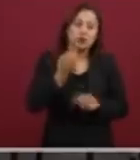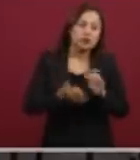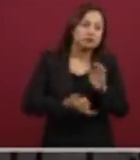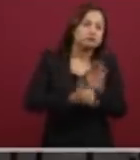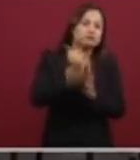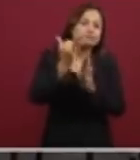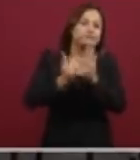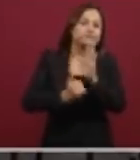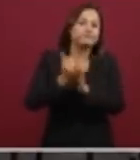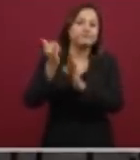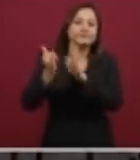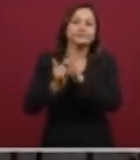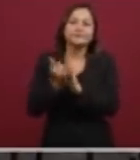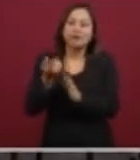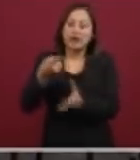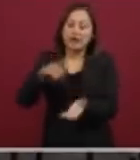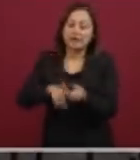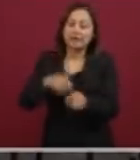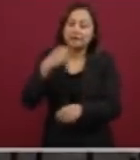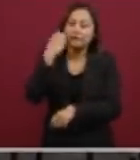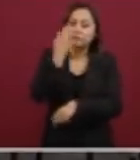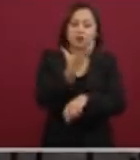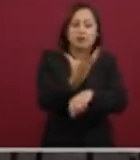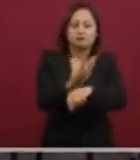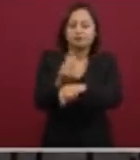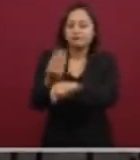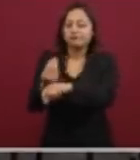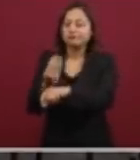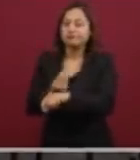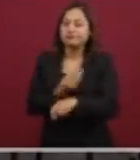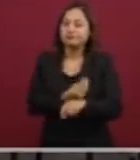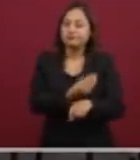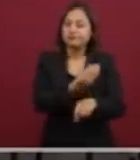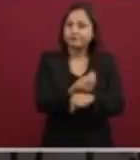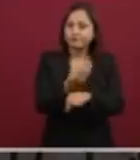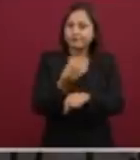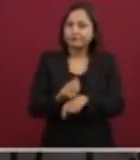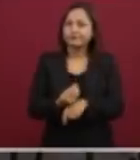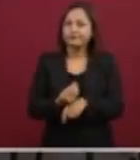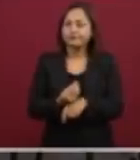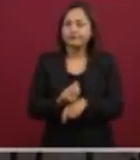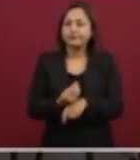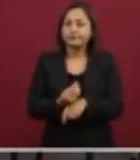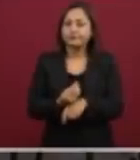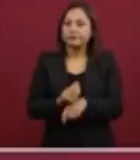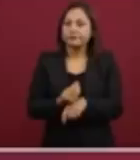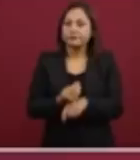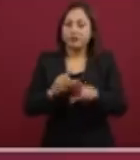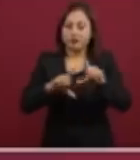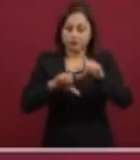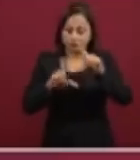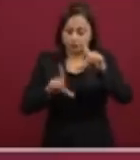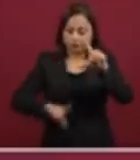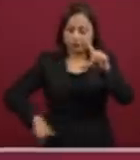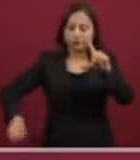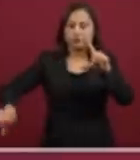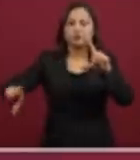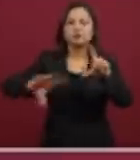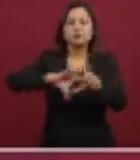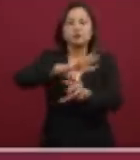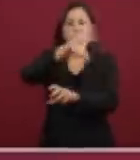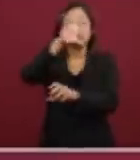educativos, de darle mantenimiento a las escuelas en todo el país,